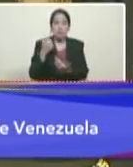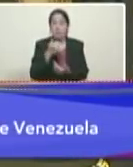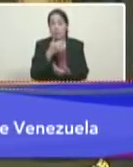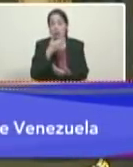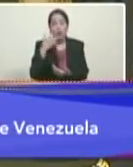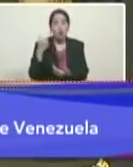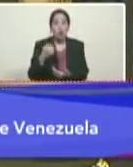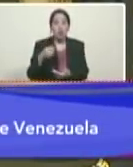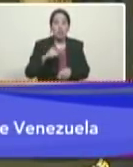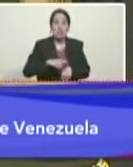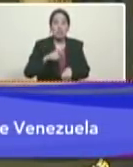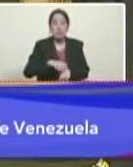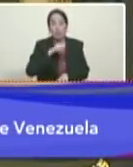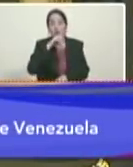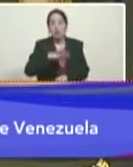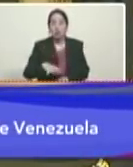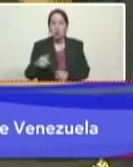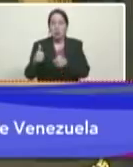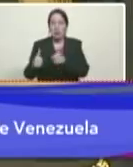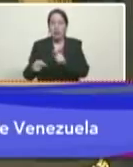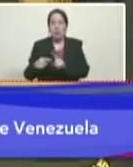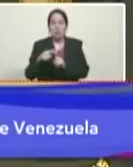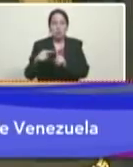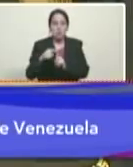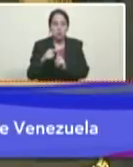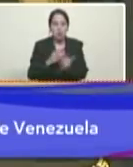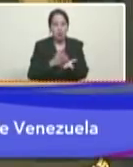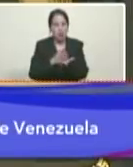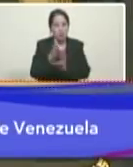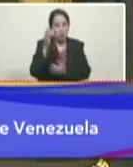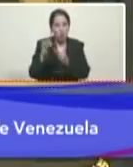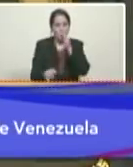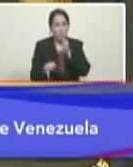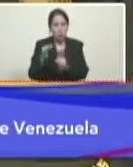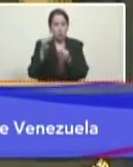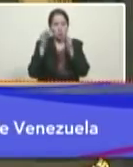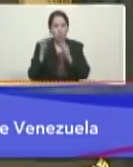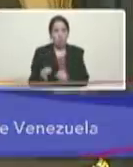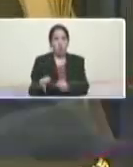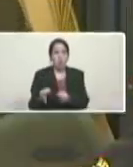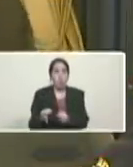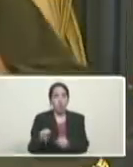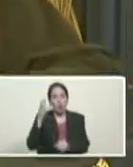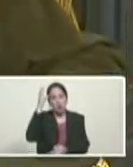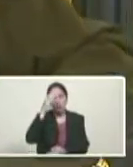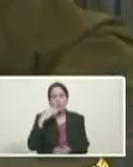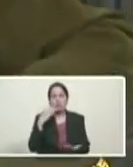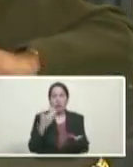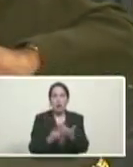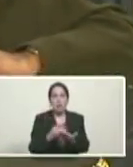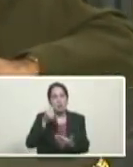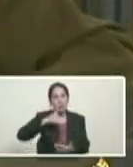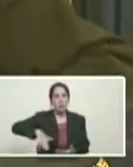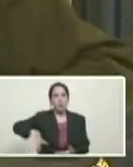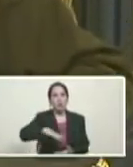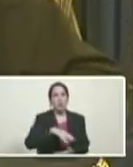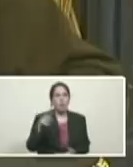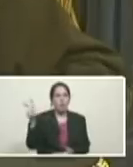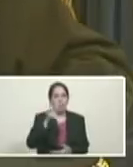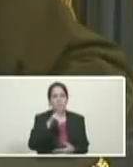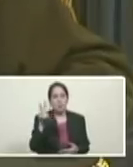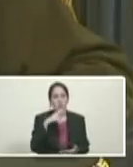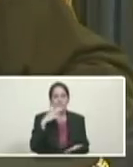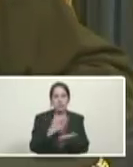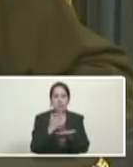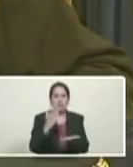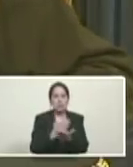de la historia estamos en el camino justo con la moral con la conciencia gracias pueblo de venezuela una y mil